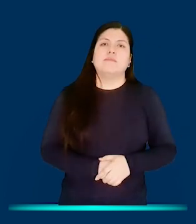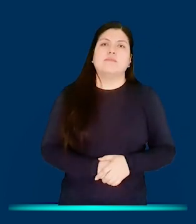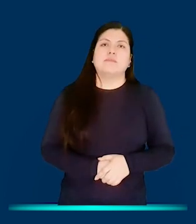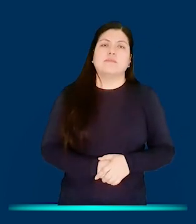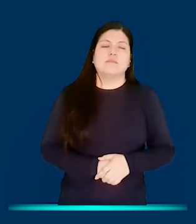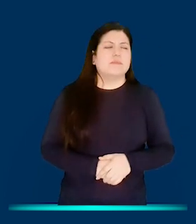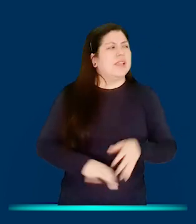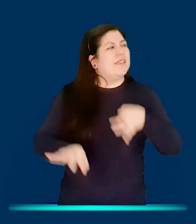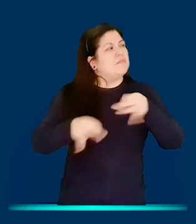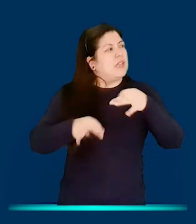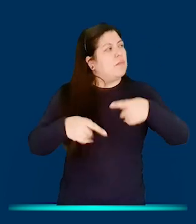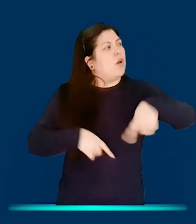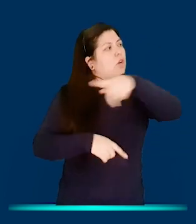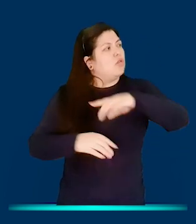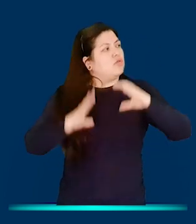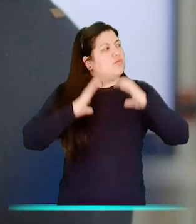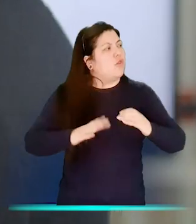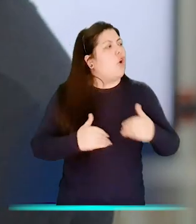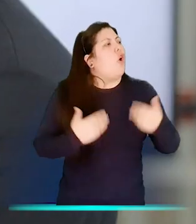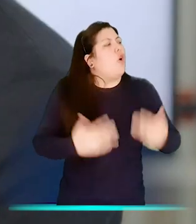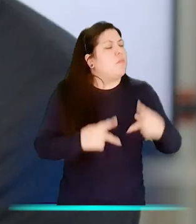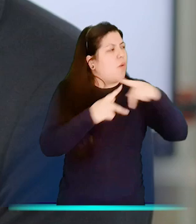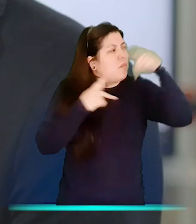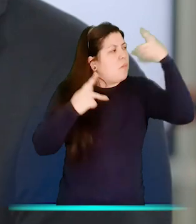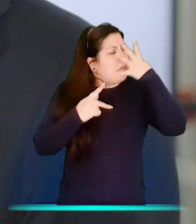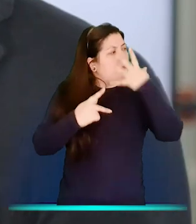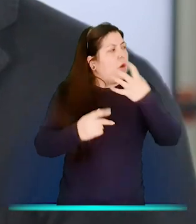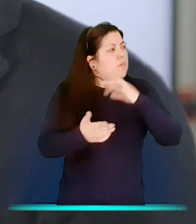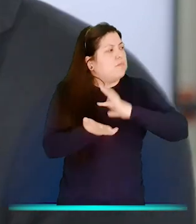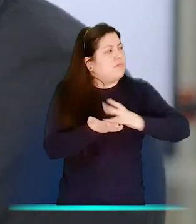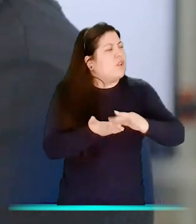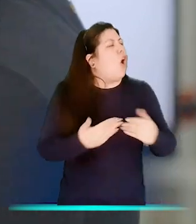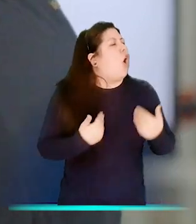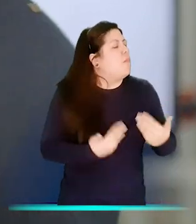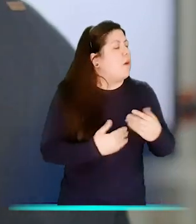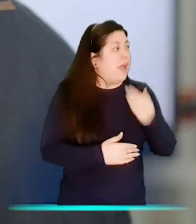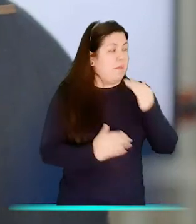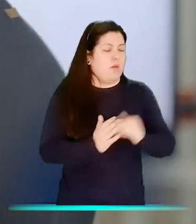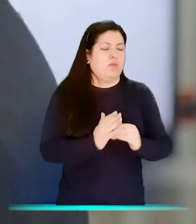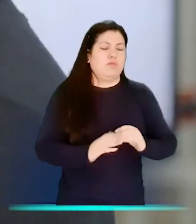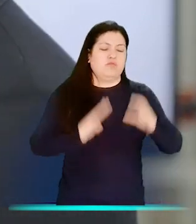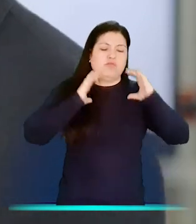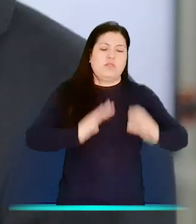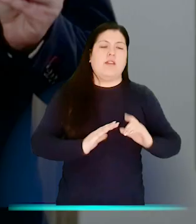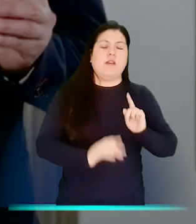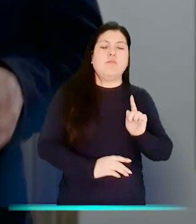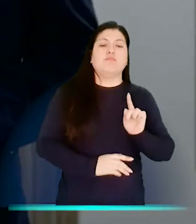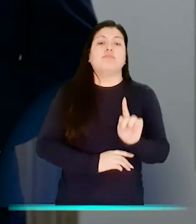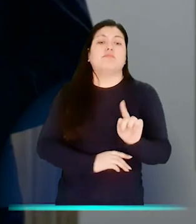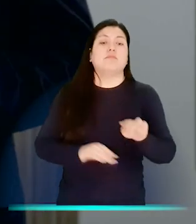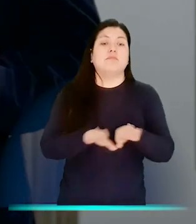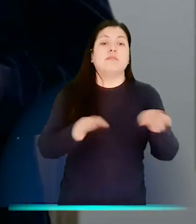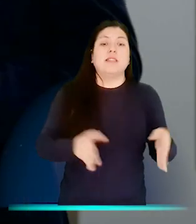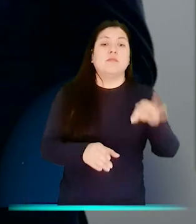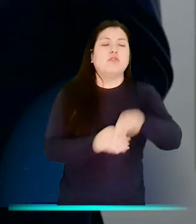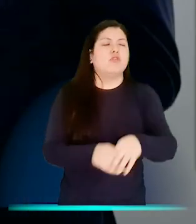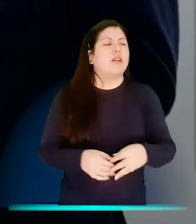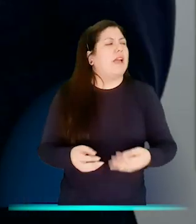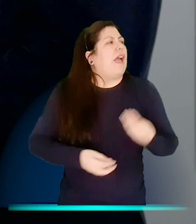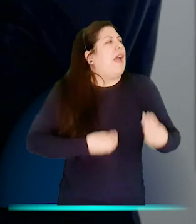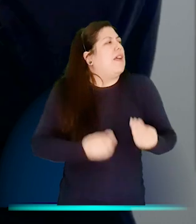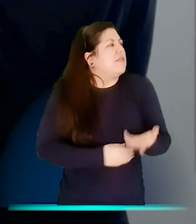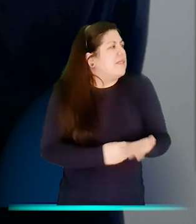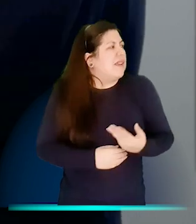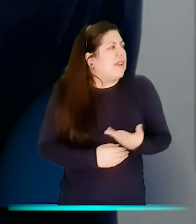requieran según esos mapas de riesgo. Explicémosle a la ciudadanía cómo va a funcionar esta biometría. Cuando llegue el ciudadano a la